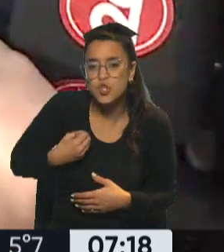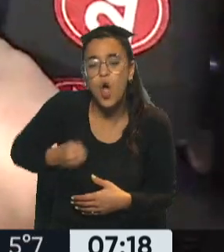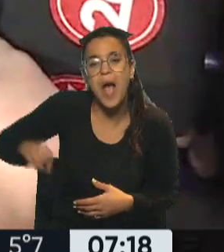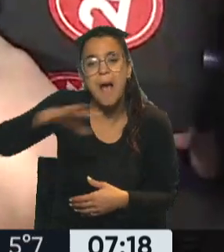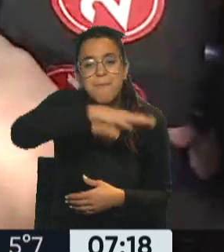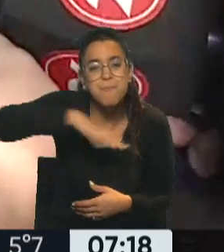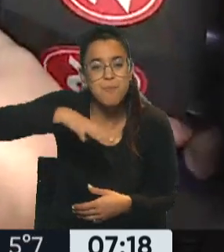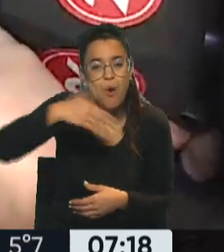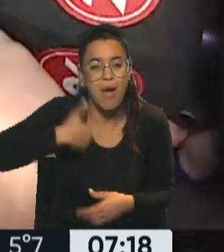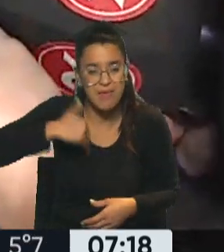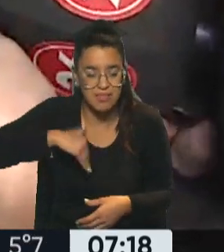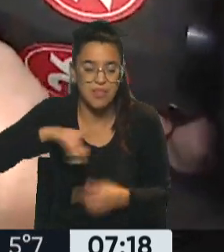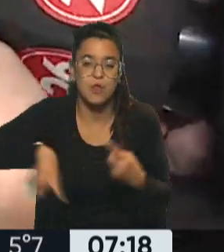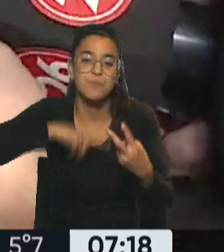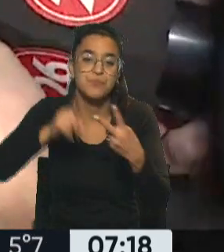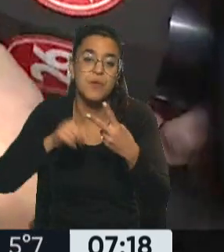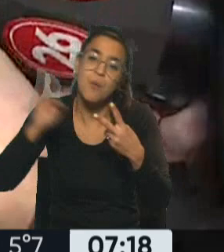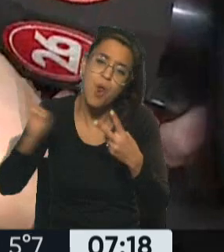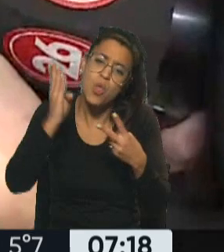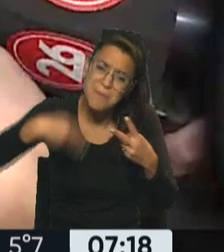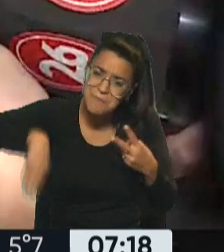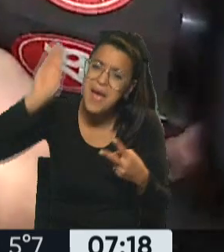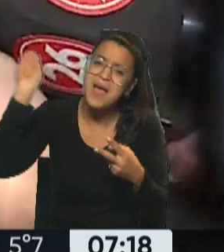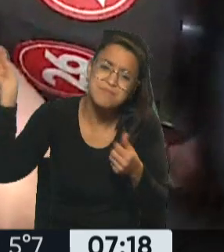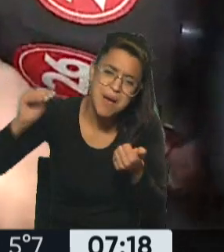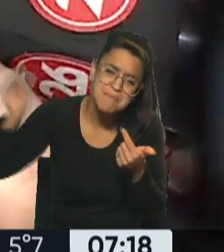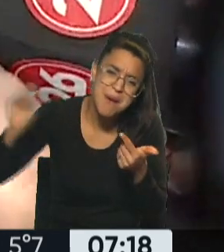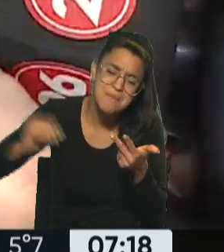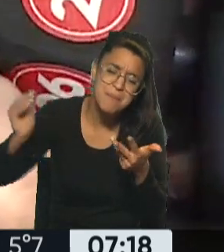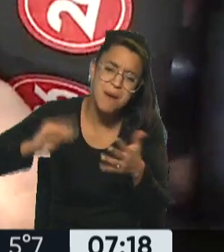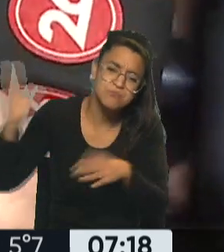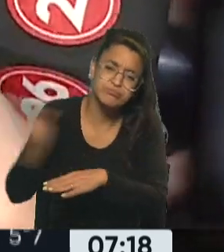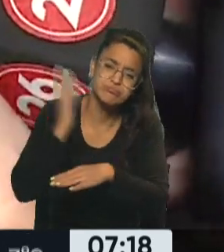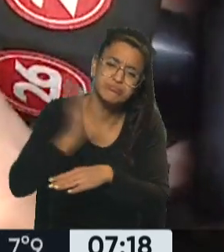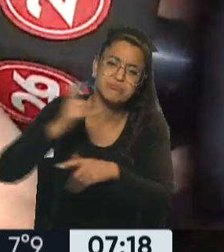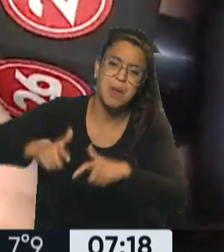y segundo, producir más e incrementar más la producción.